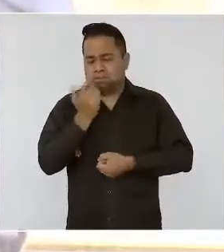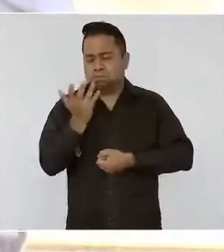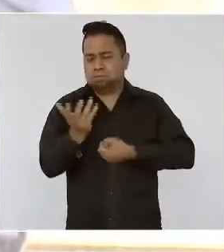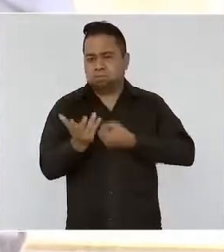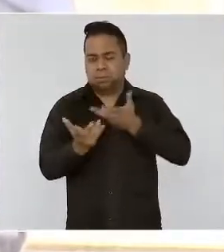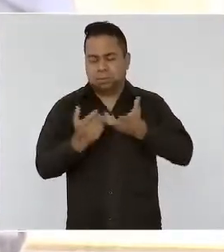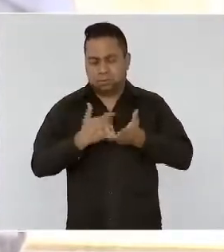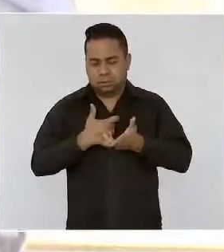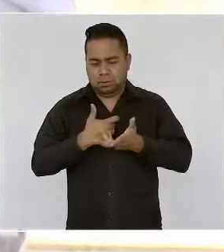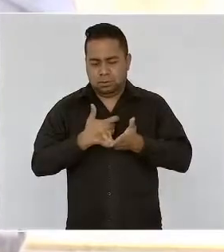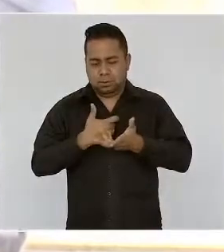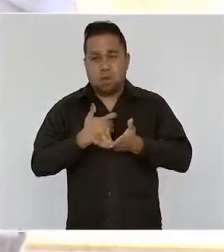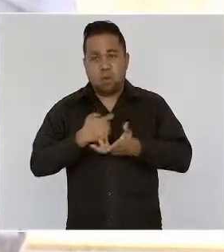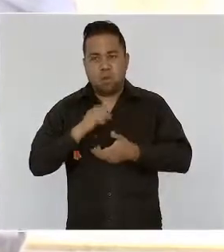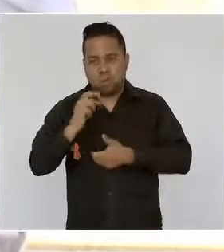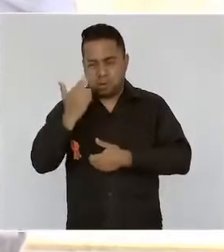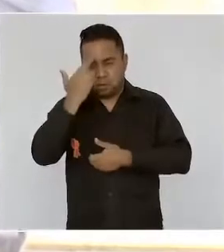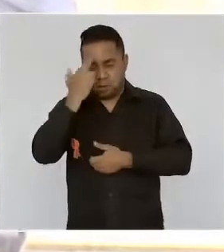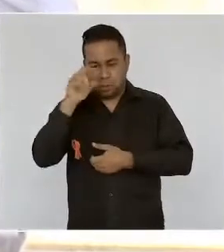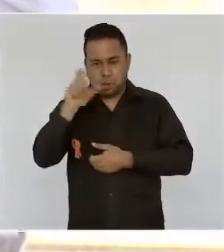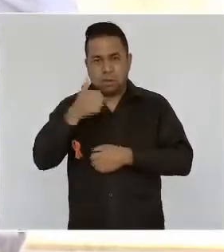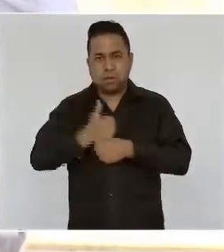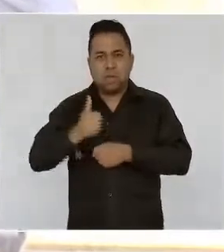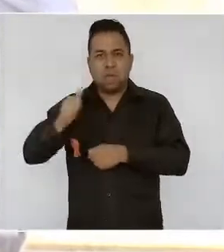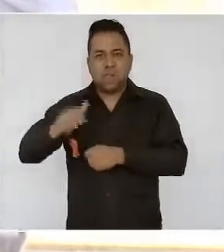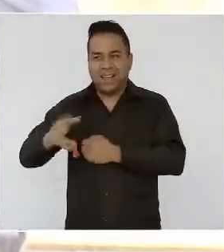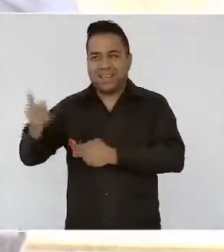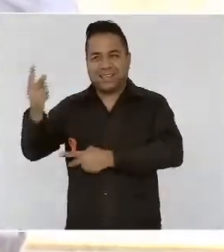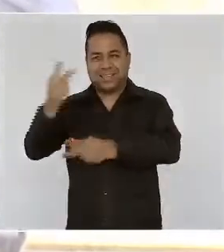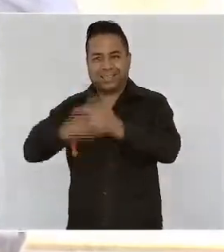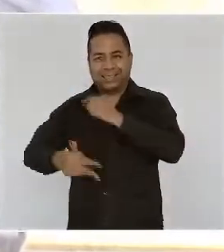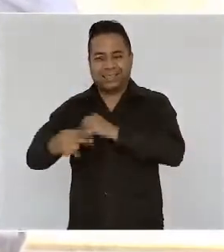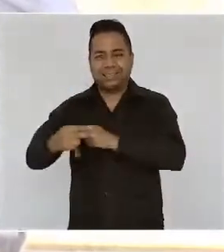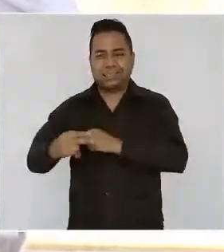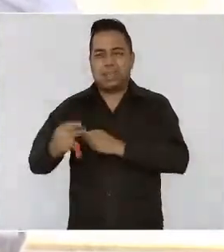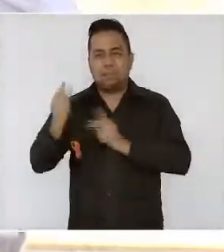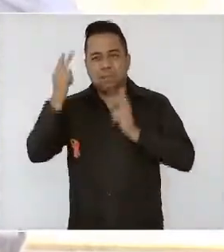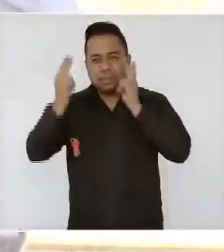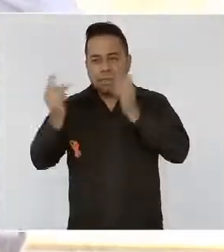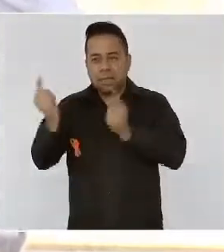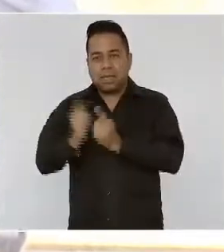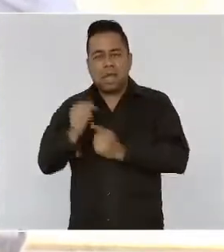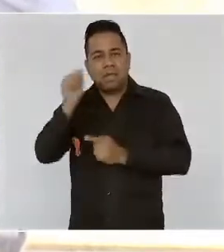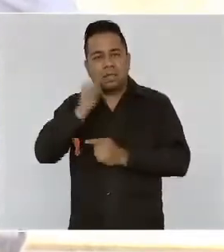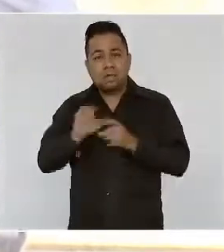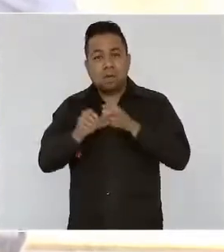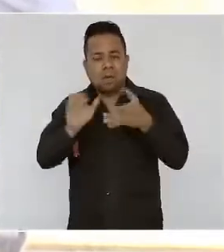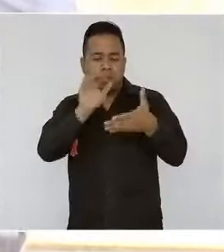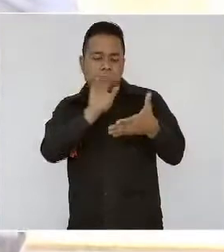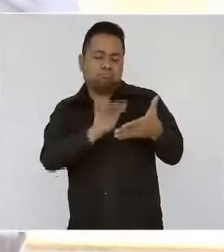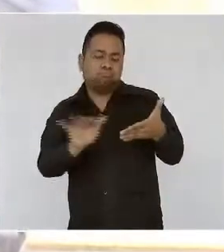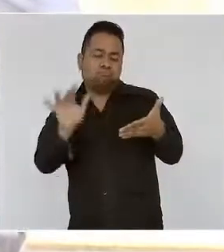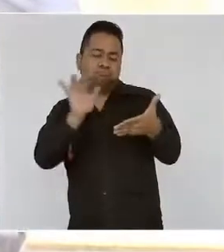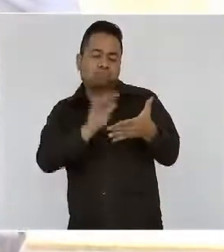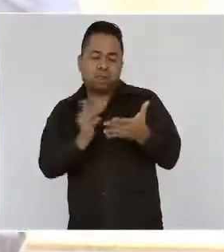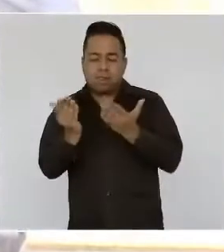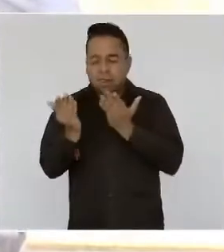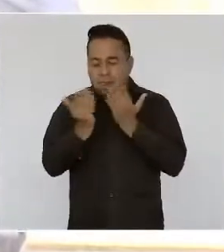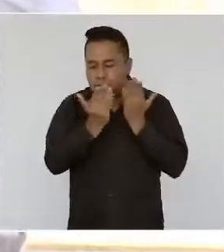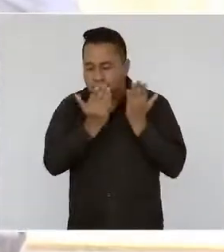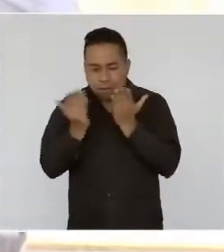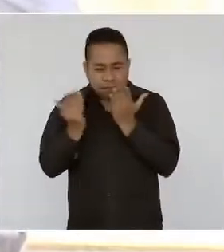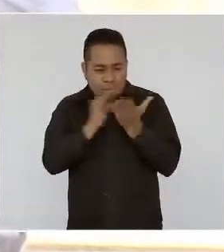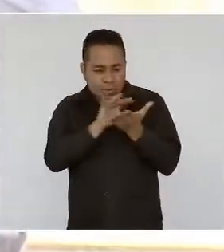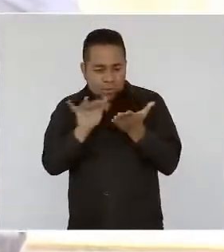yo todavía me acuerdo que cada vez que venía mi abuelita a visitarme, siempre me leía estos cuentos